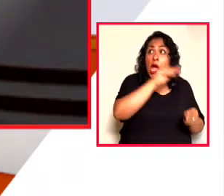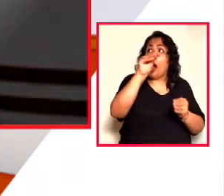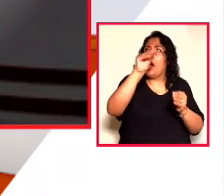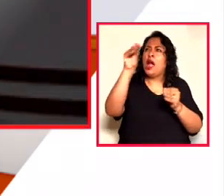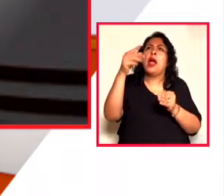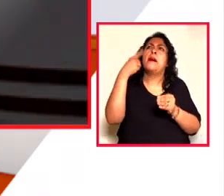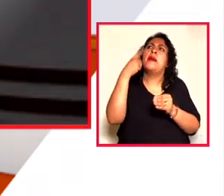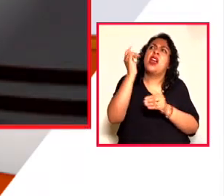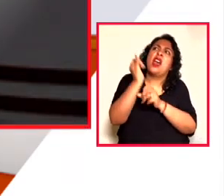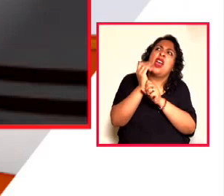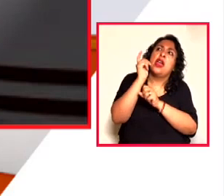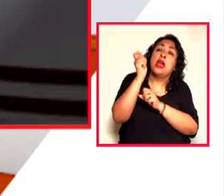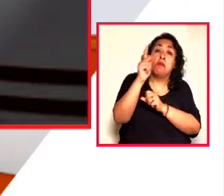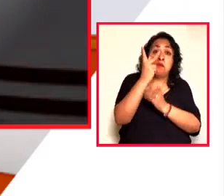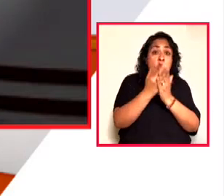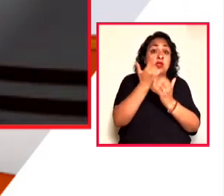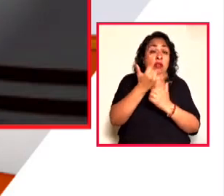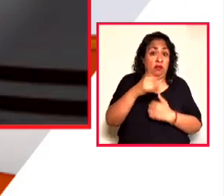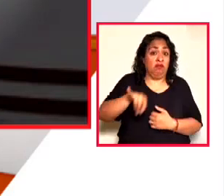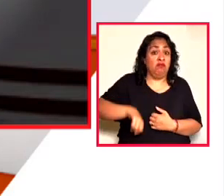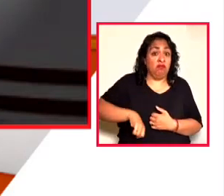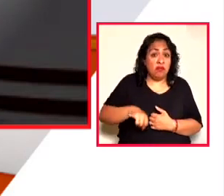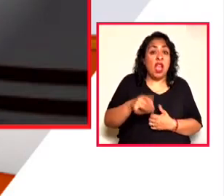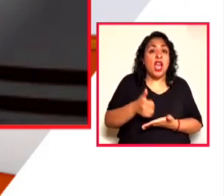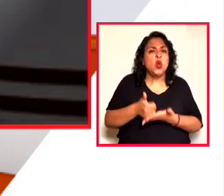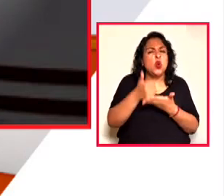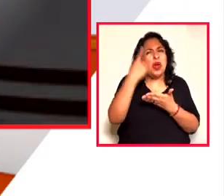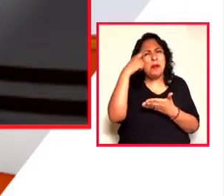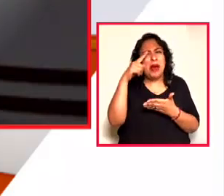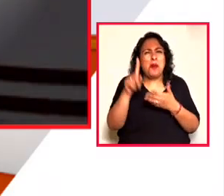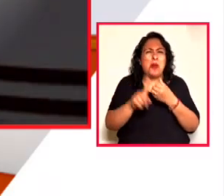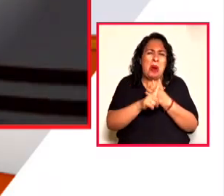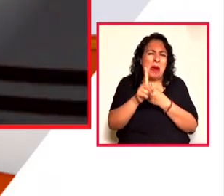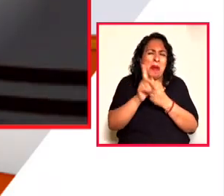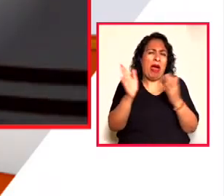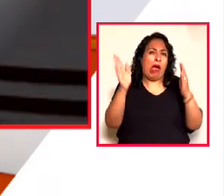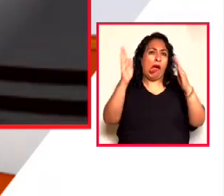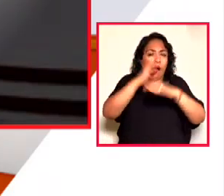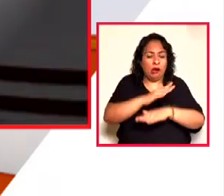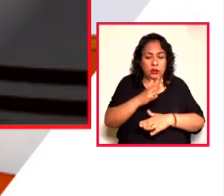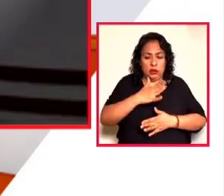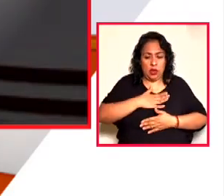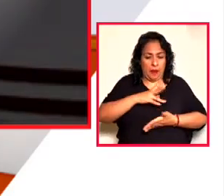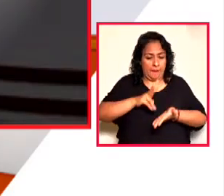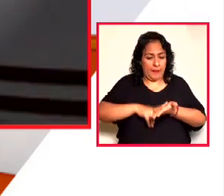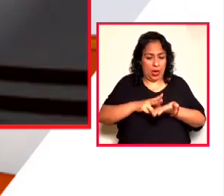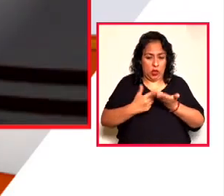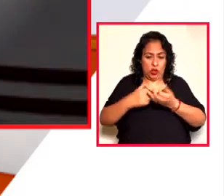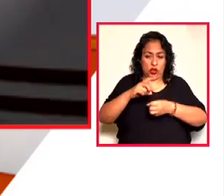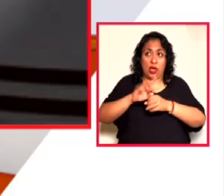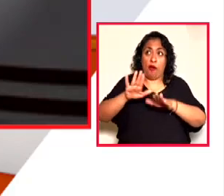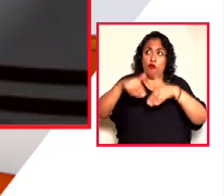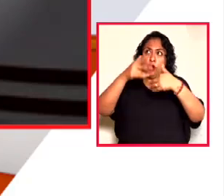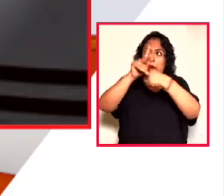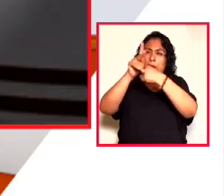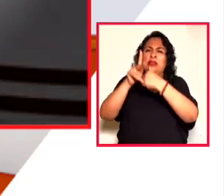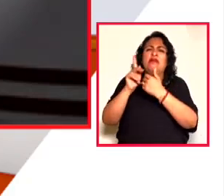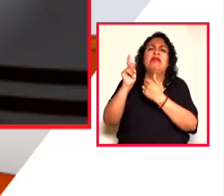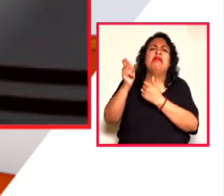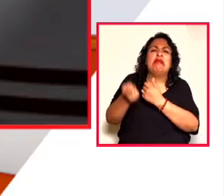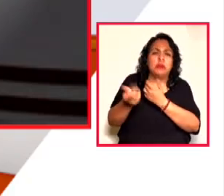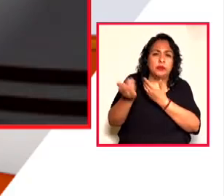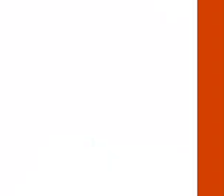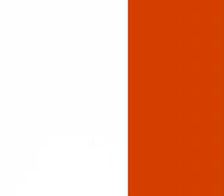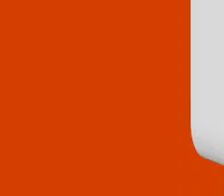que ayuda también a limar esas asperezas y a revalorarnos como sociedad en el extranjero. ¿De qué se trata, Laura?